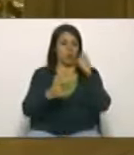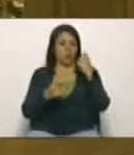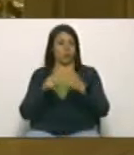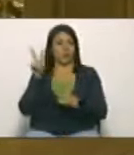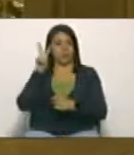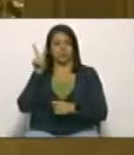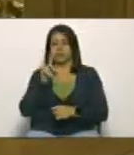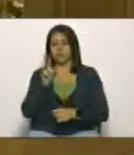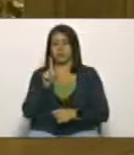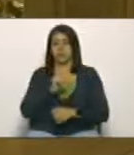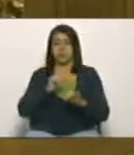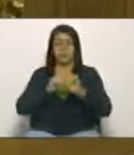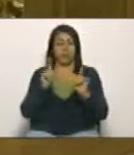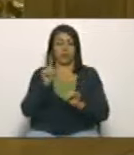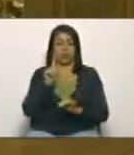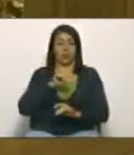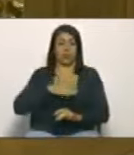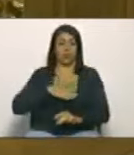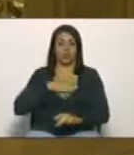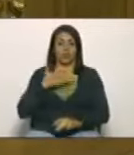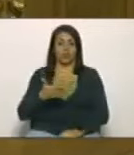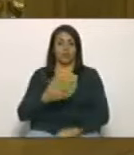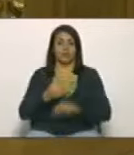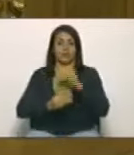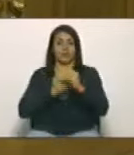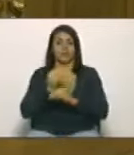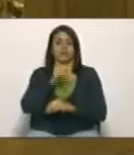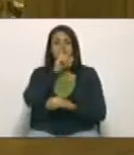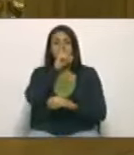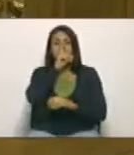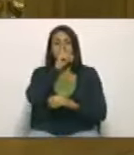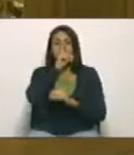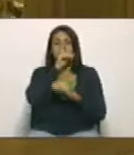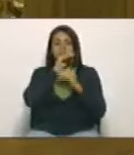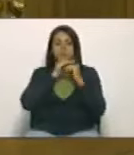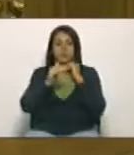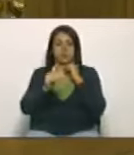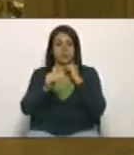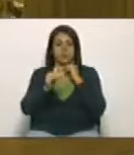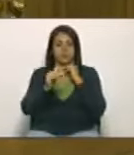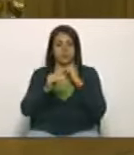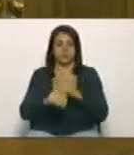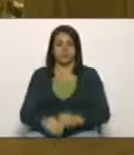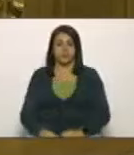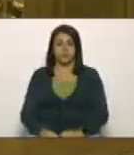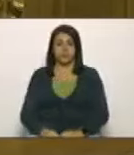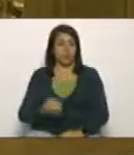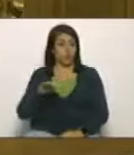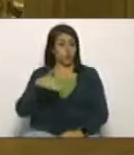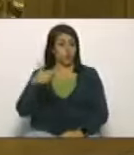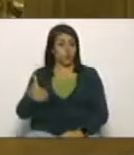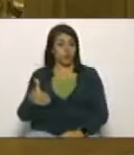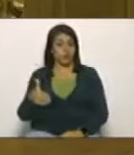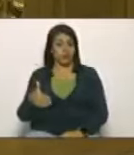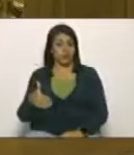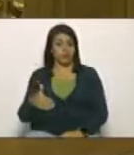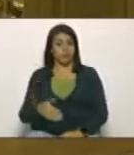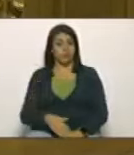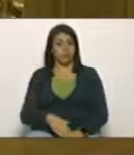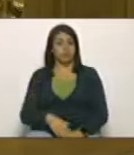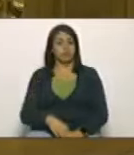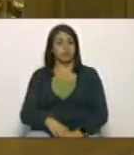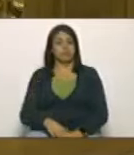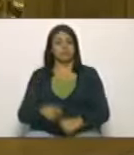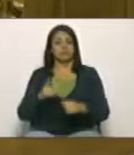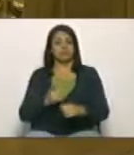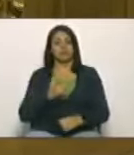Venezuela. Pero tampoco podemos hacer silencio. Por eso, cuando la posición